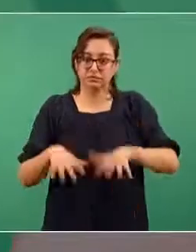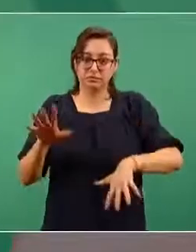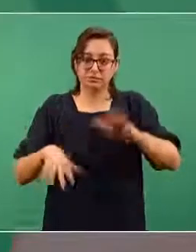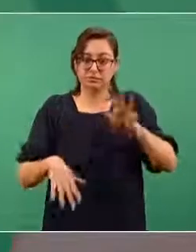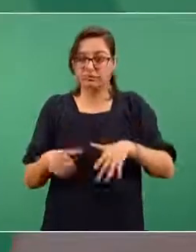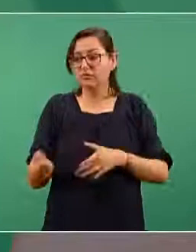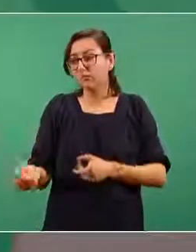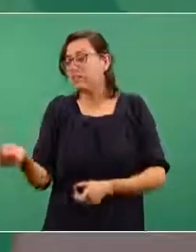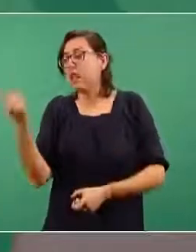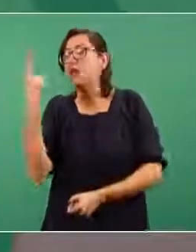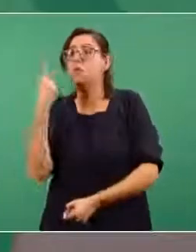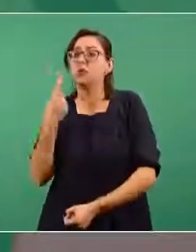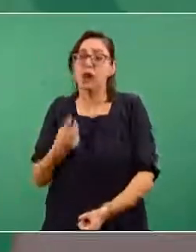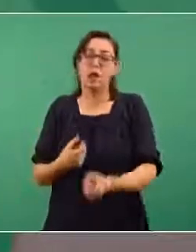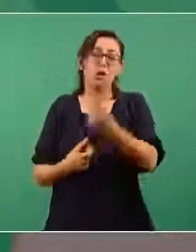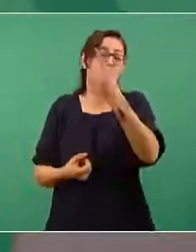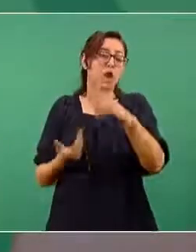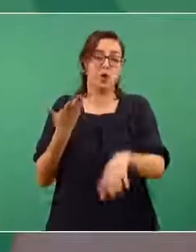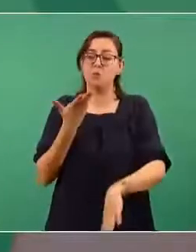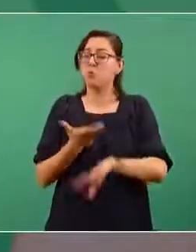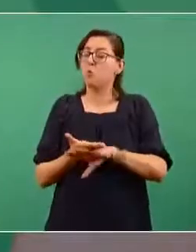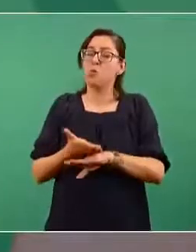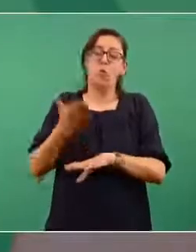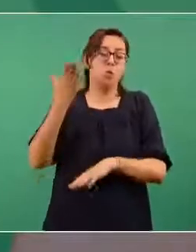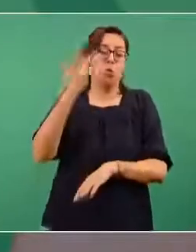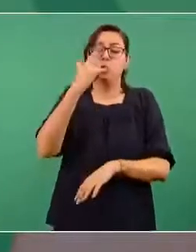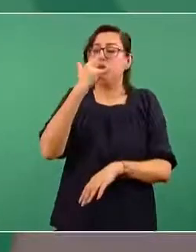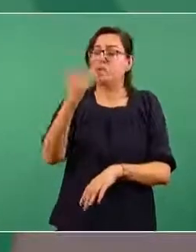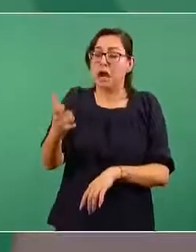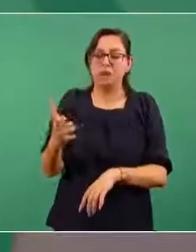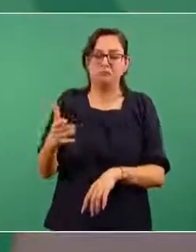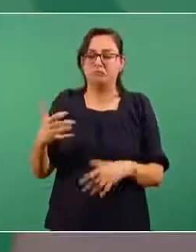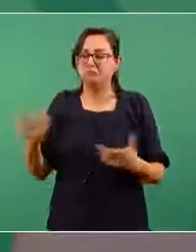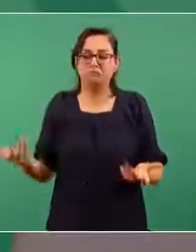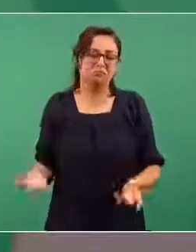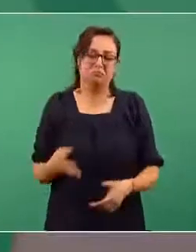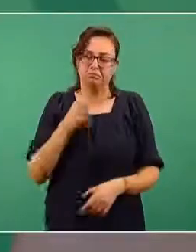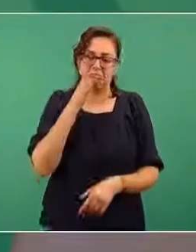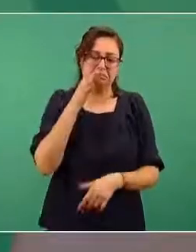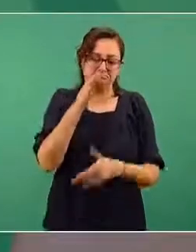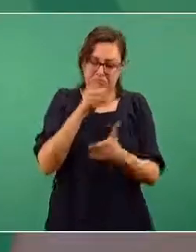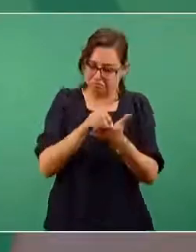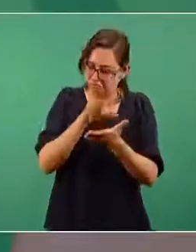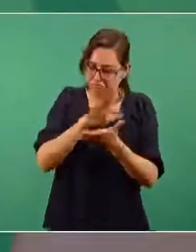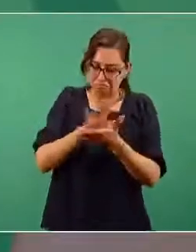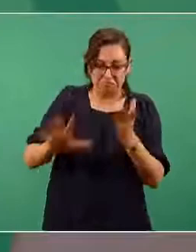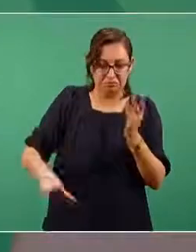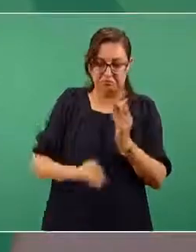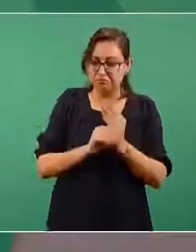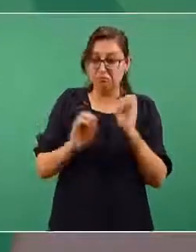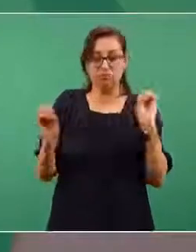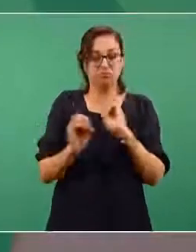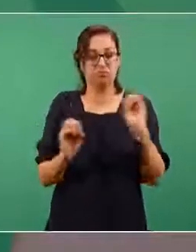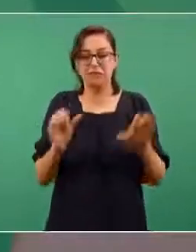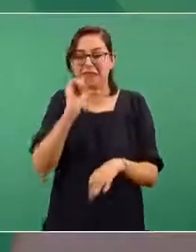frecuencia que ni siquiera se alcanzan a notificar como parte de la